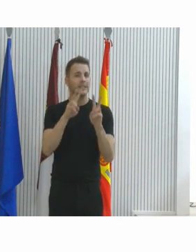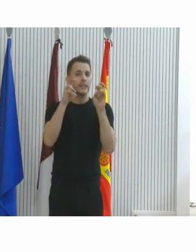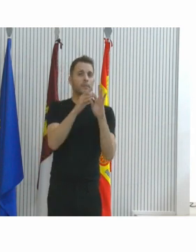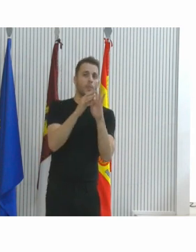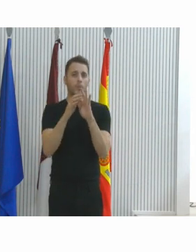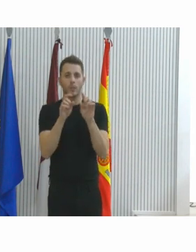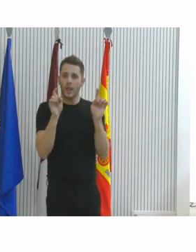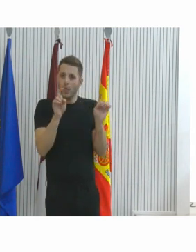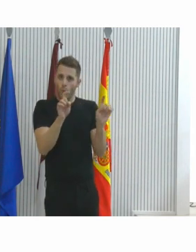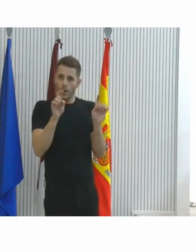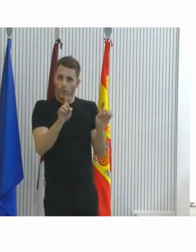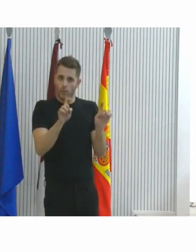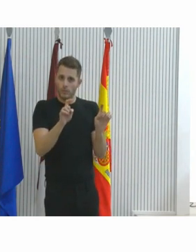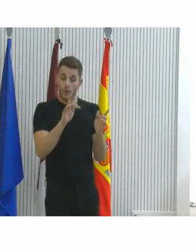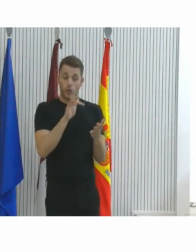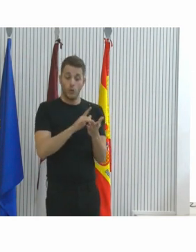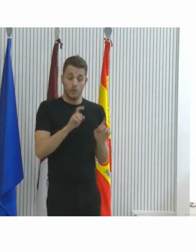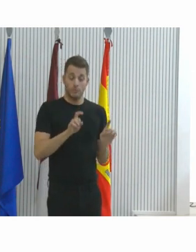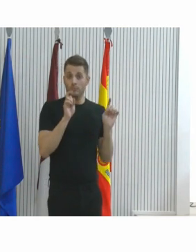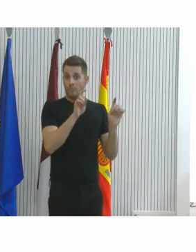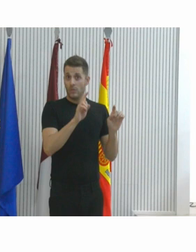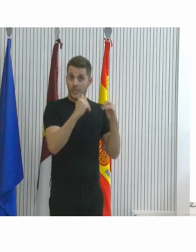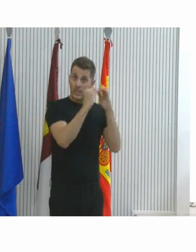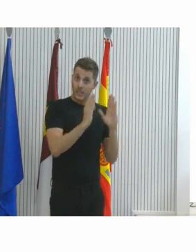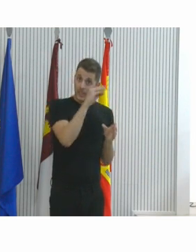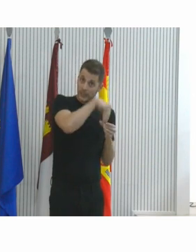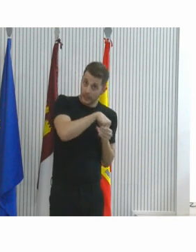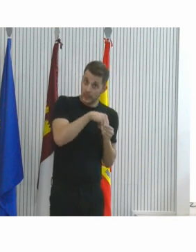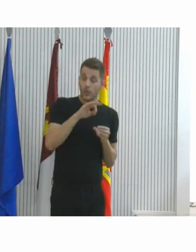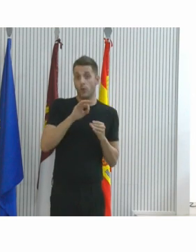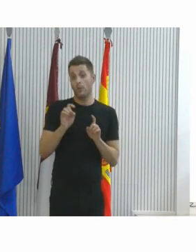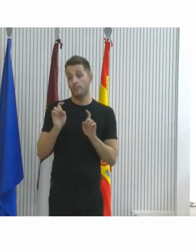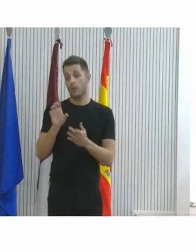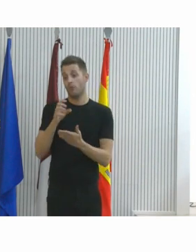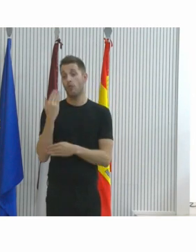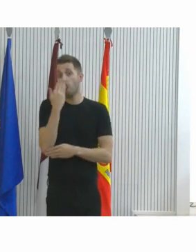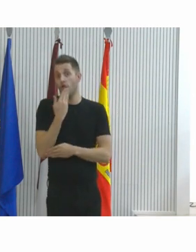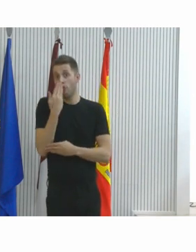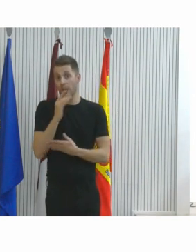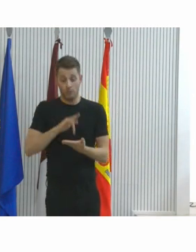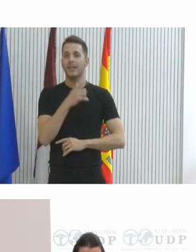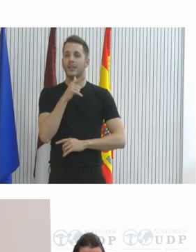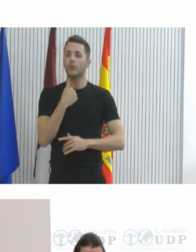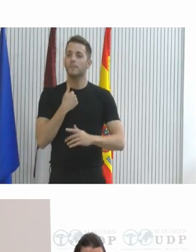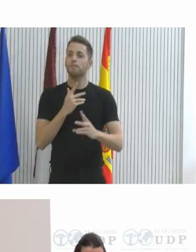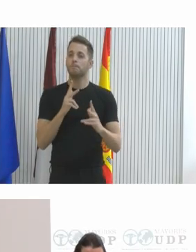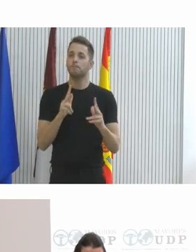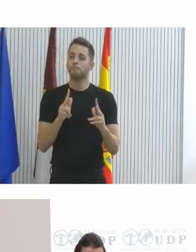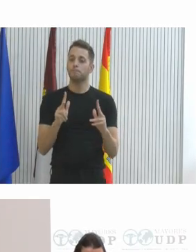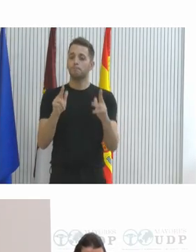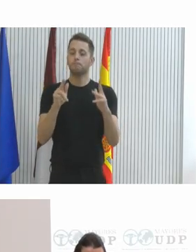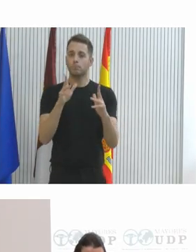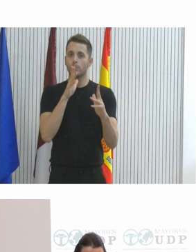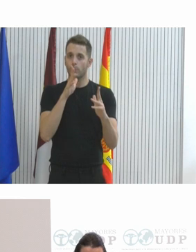educación que recibes tanto en casa como en los centros educativos desde que eres desde que eres pequeños quiero Resaltar